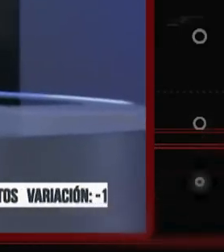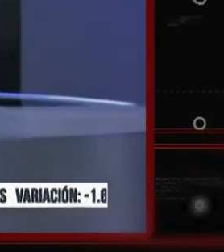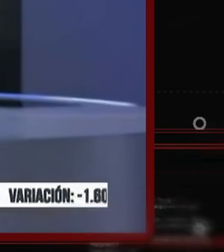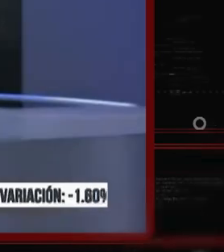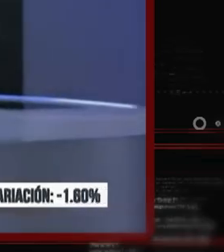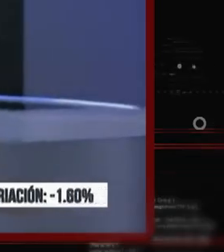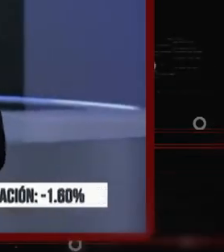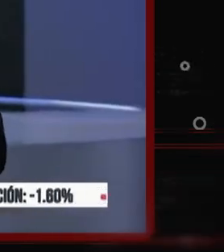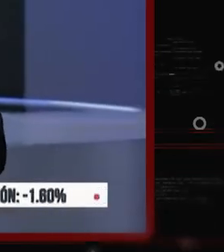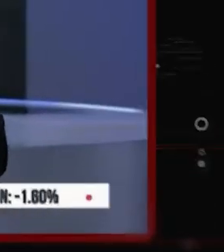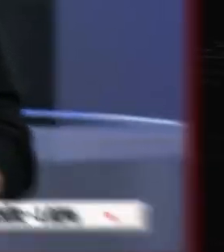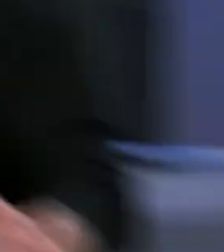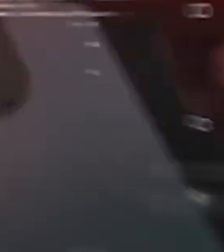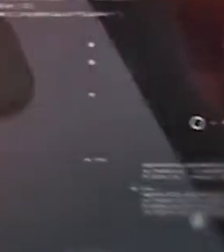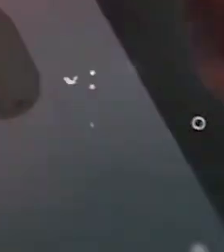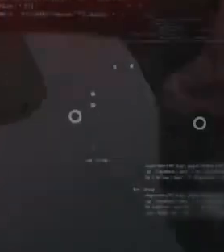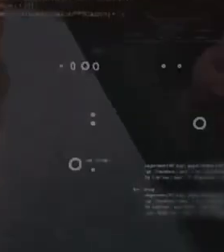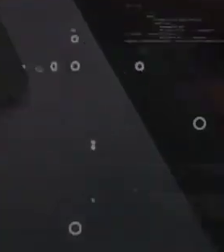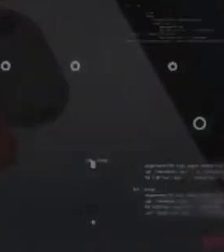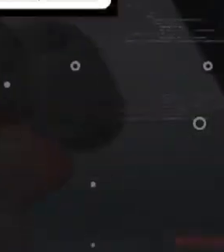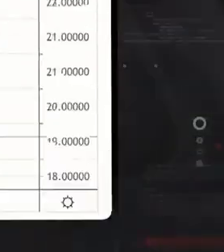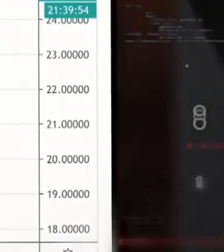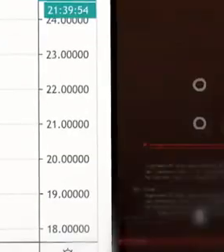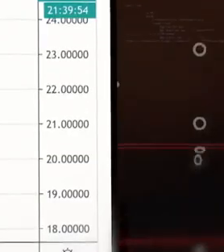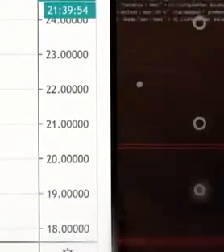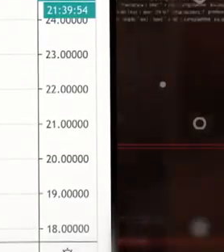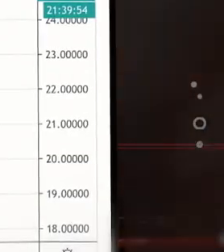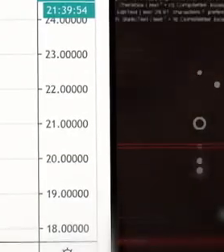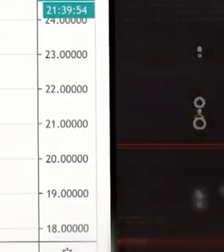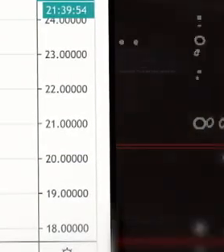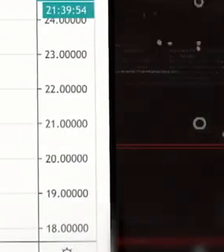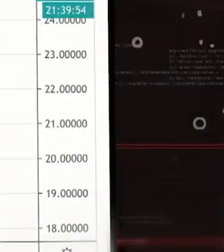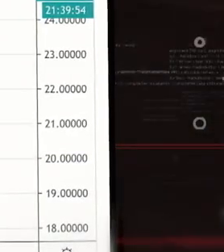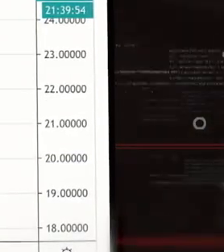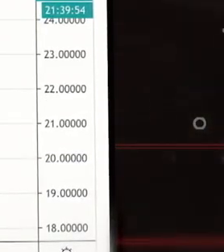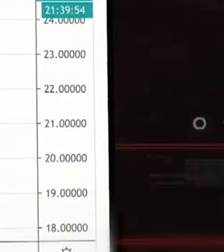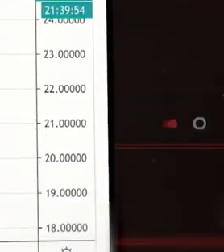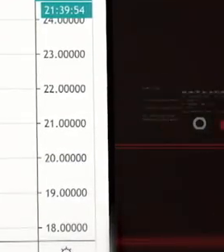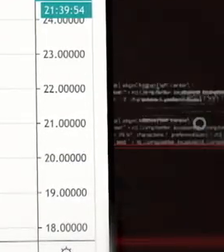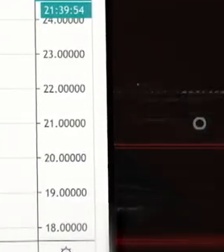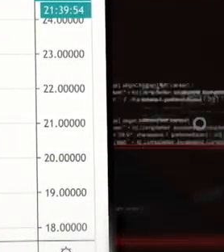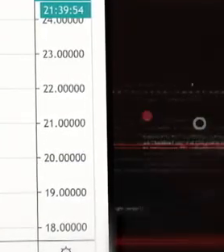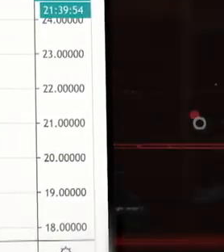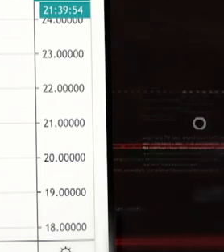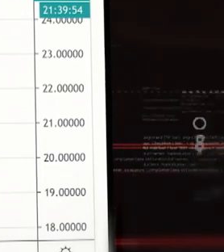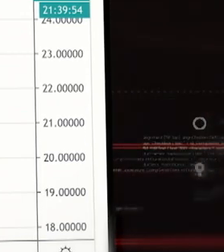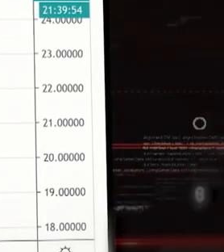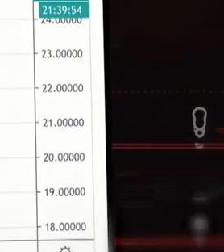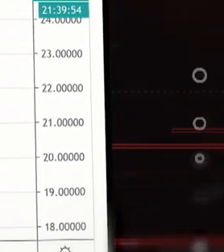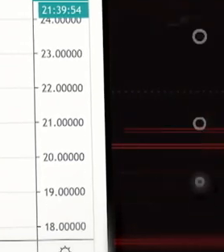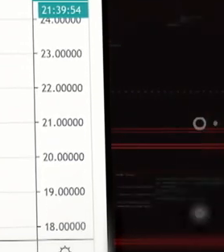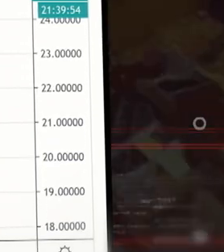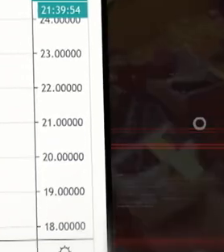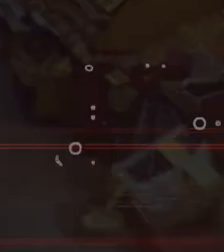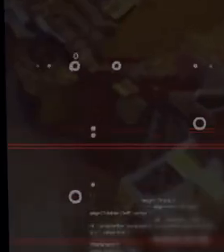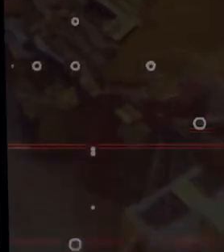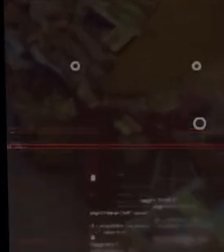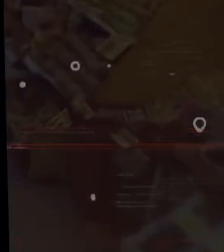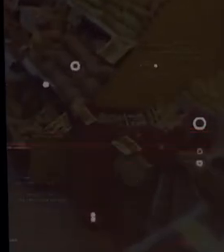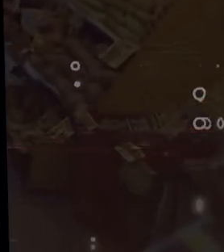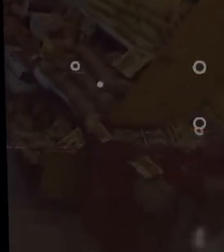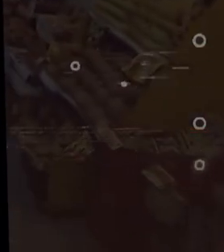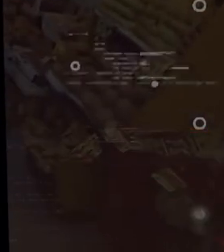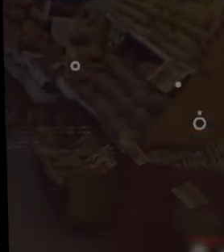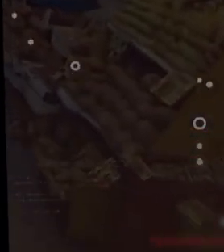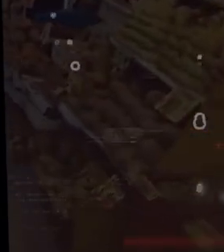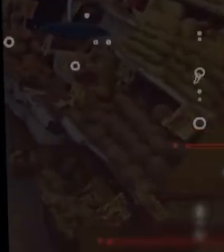también sí, podrían sí, decir sí, que se acabó el superpeso. Comentaristas y expertos en medios de comunicación presagiaron, aún antes de que el presidente López Obrador